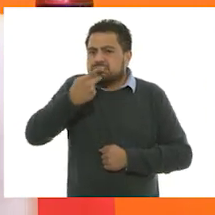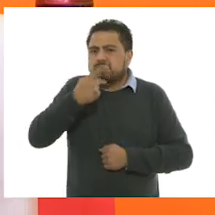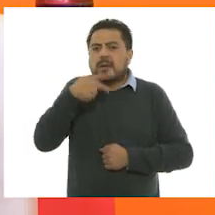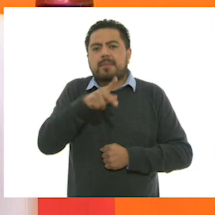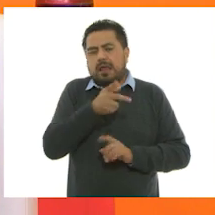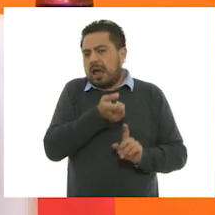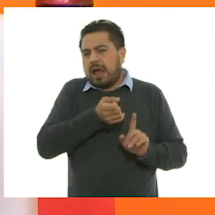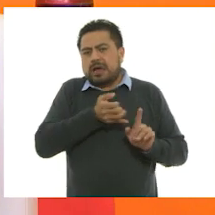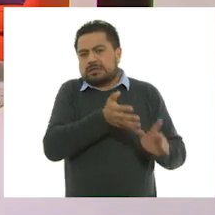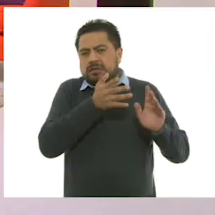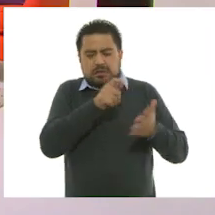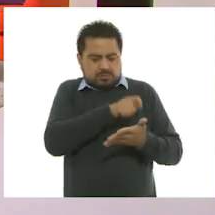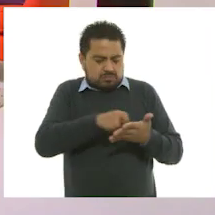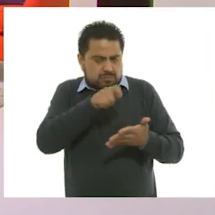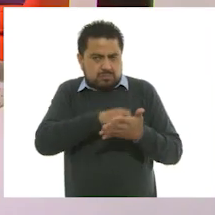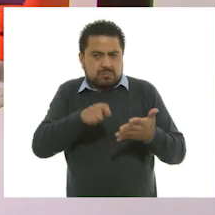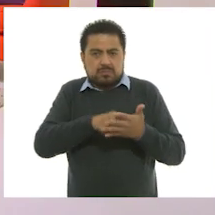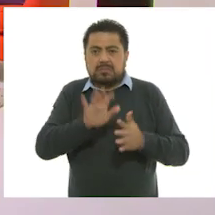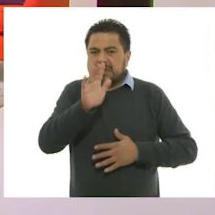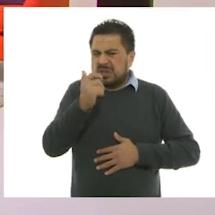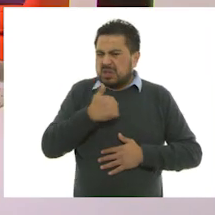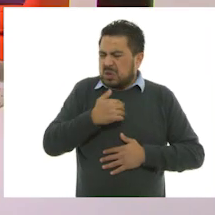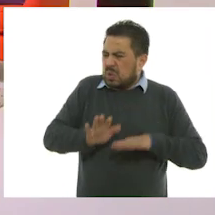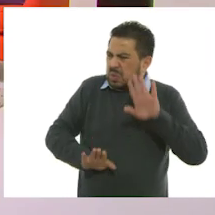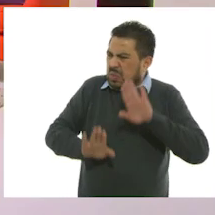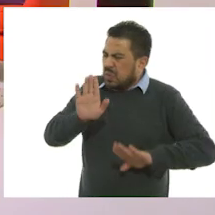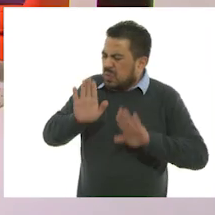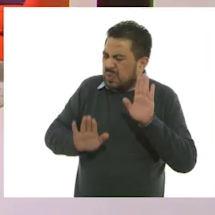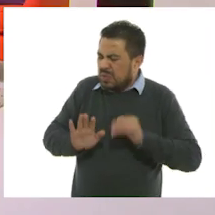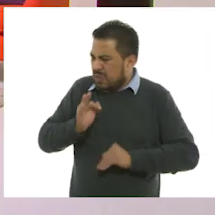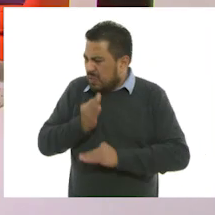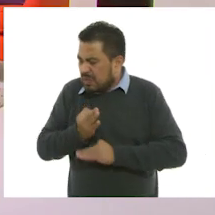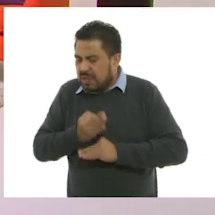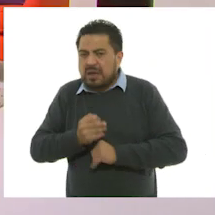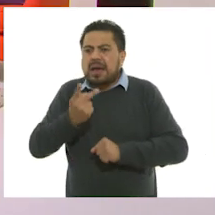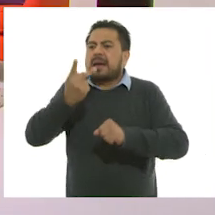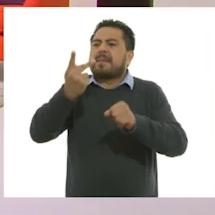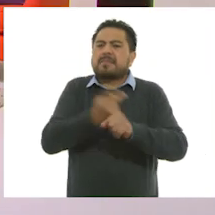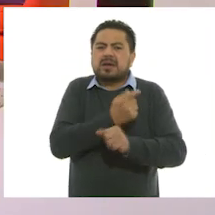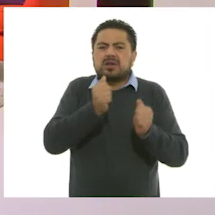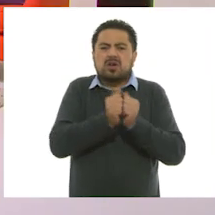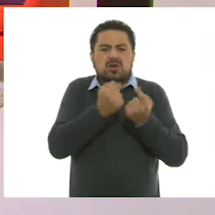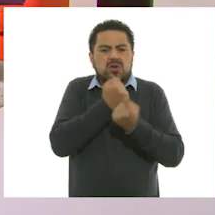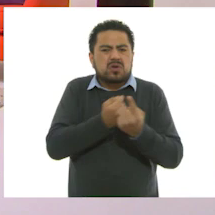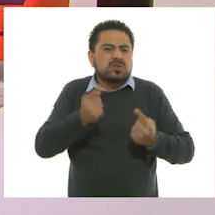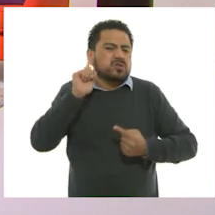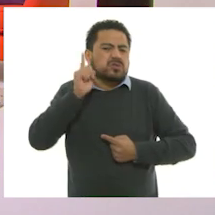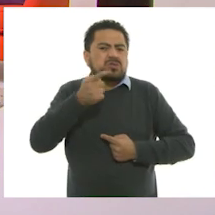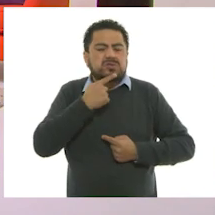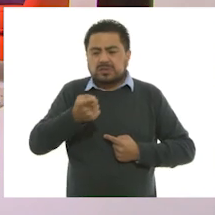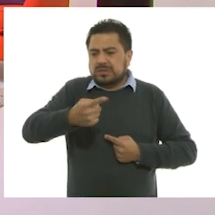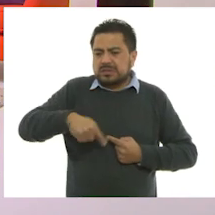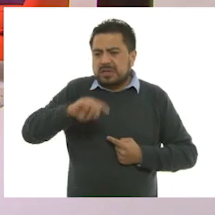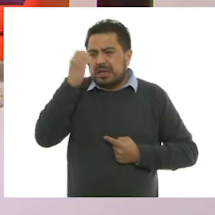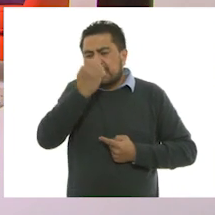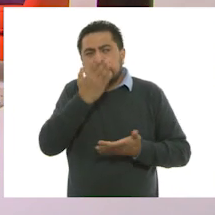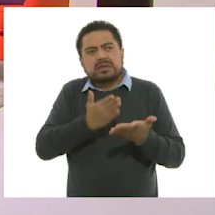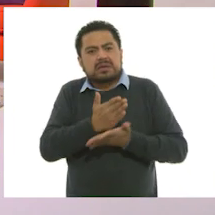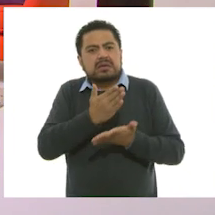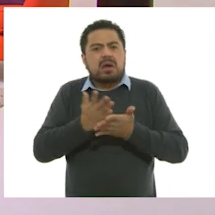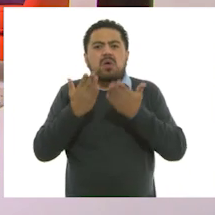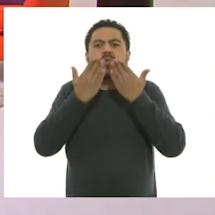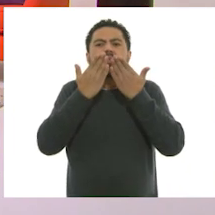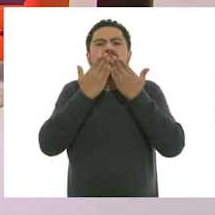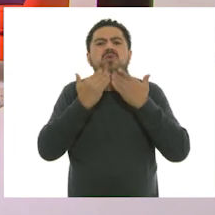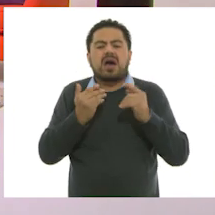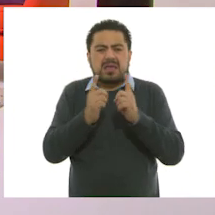su modalidad escrita. Me surge una duda, Gwendolyn. ¿Qué pasa con niñas y niños sordos que llegan a la escuela sin